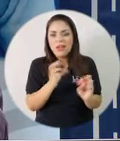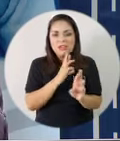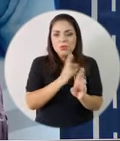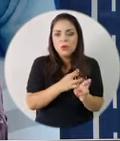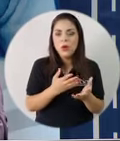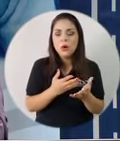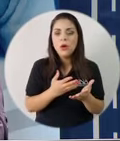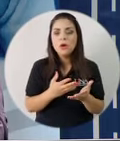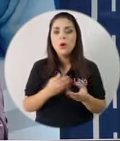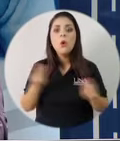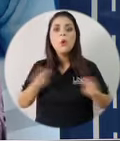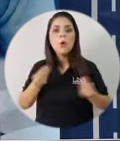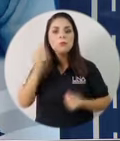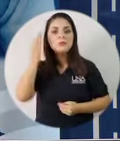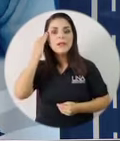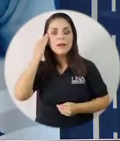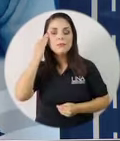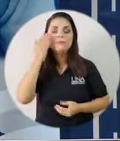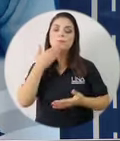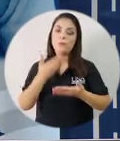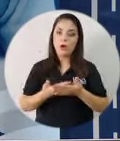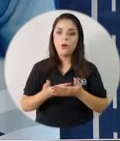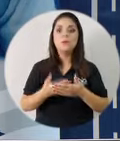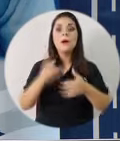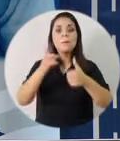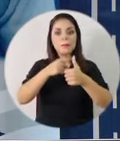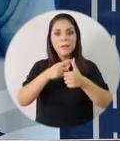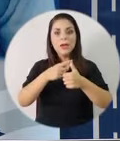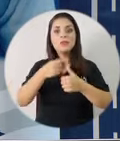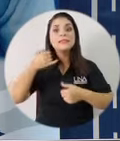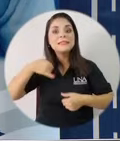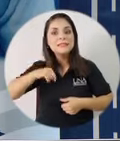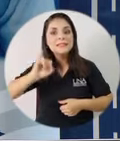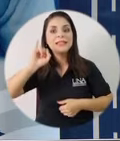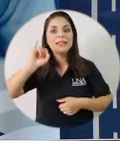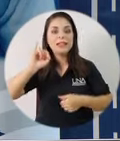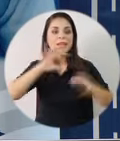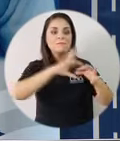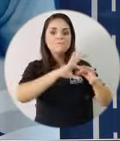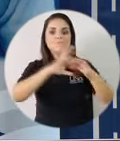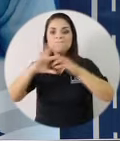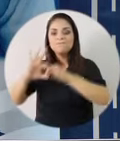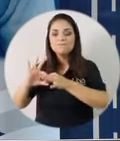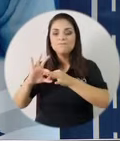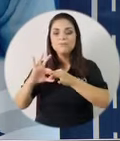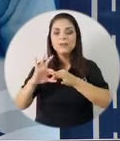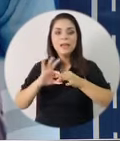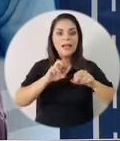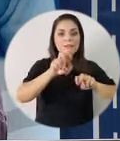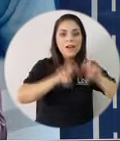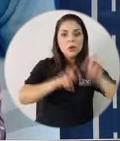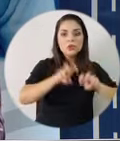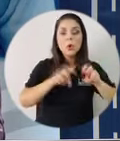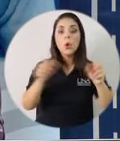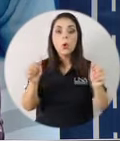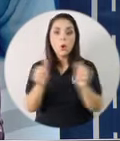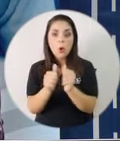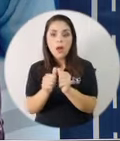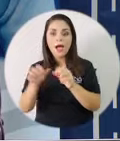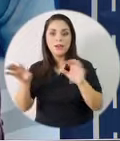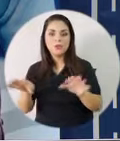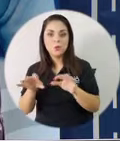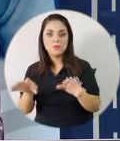ningún resultado. ¿Cómo podemos saber esto? Bueno, precisamente si articulamos la investigación, particularmente la investigación evaluativa, al análisis de